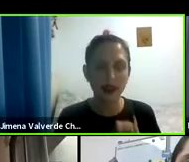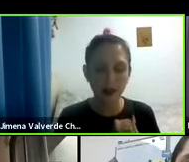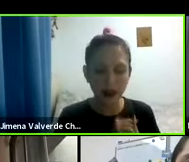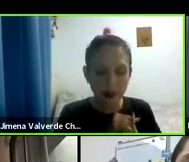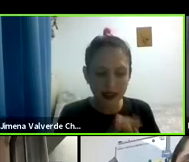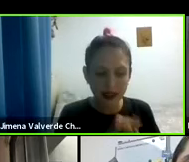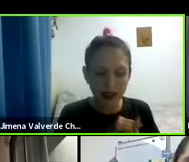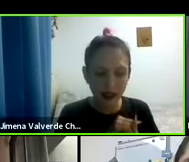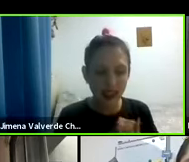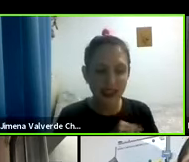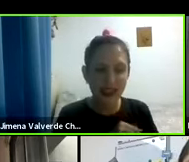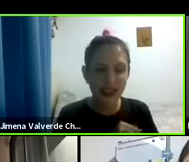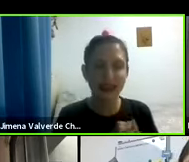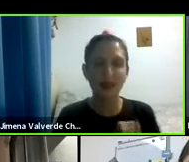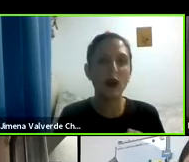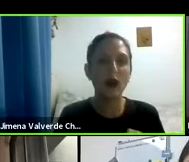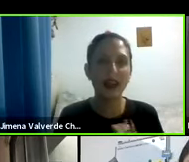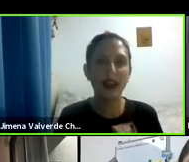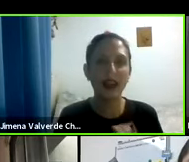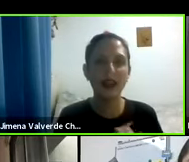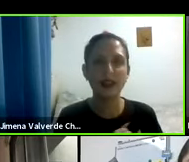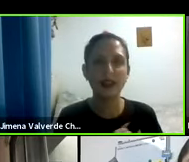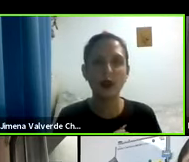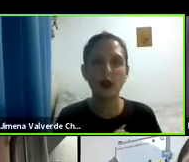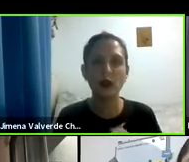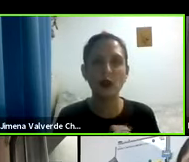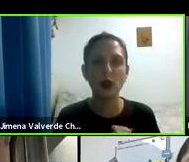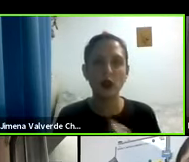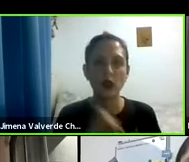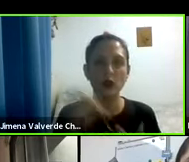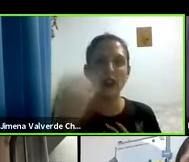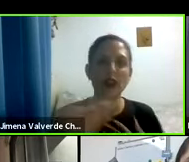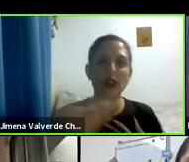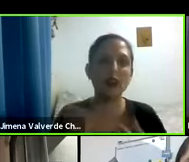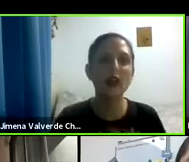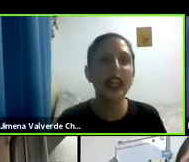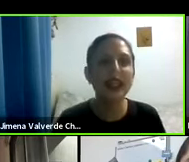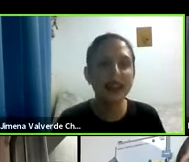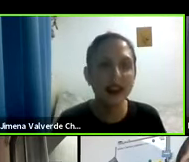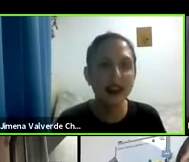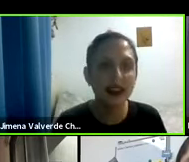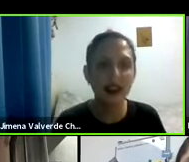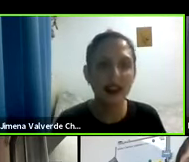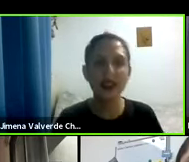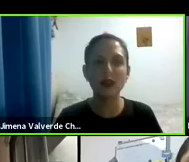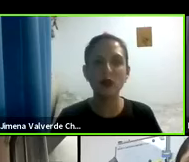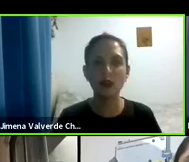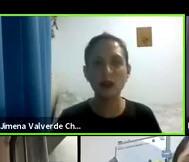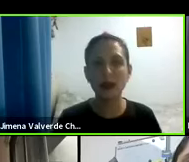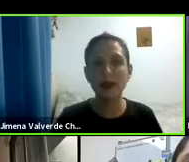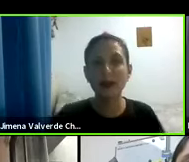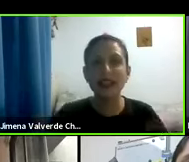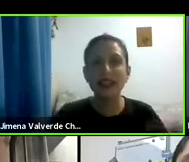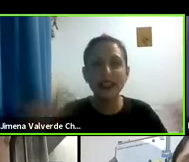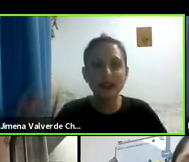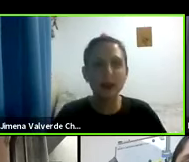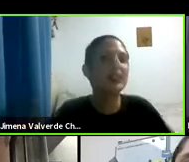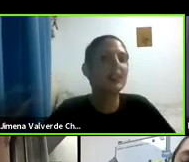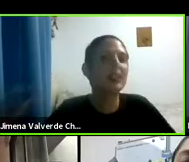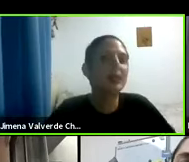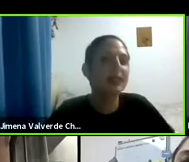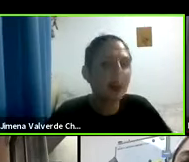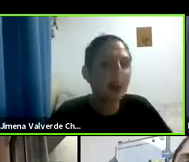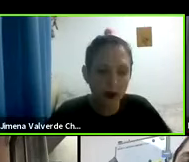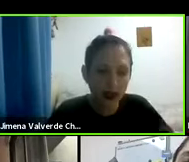que parte de lo que haya la salvo verdad éste fue su su relación con el arte verdad y el permitirse